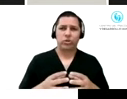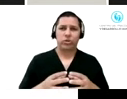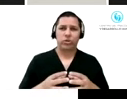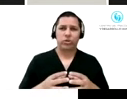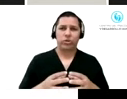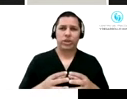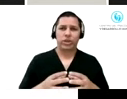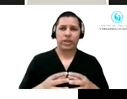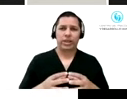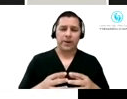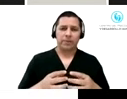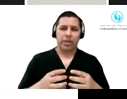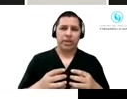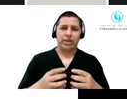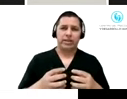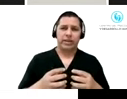abrazo, yo hubiera querido